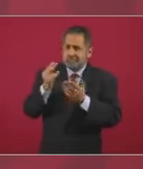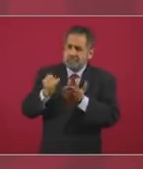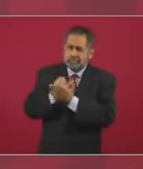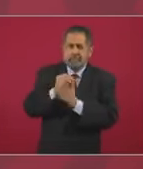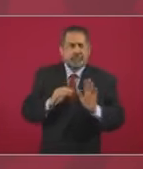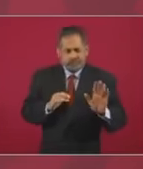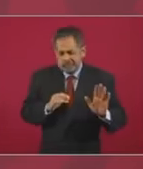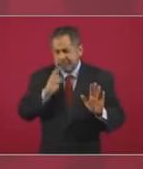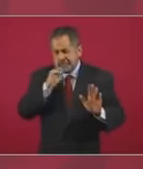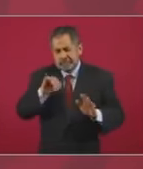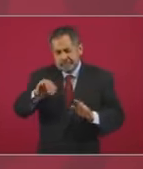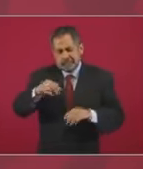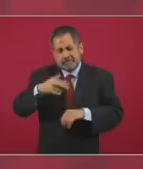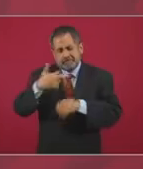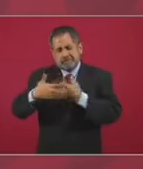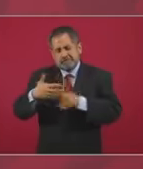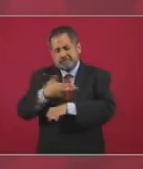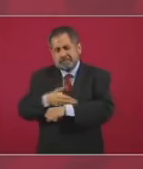definición.